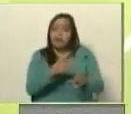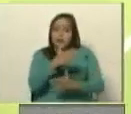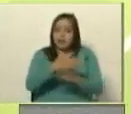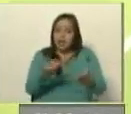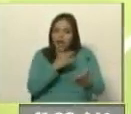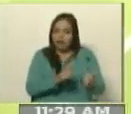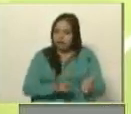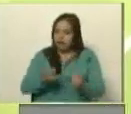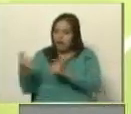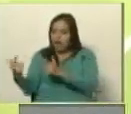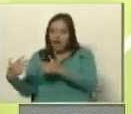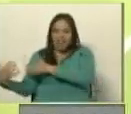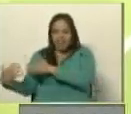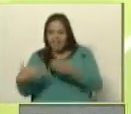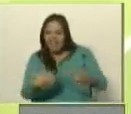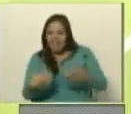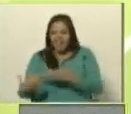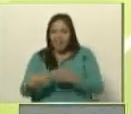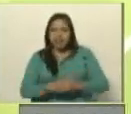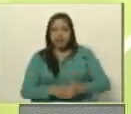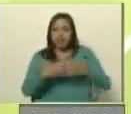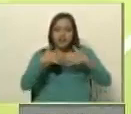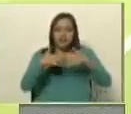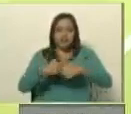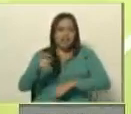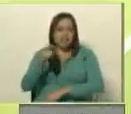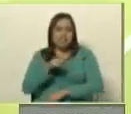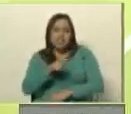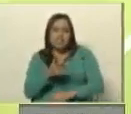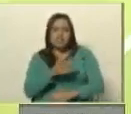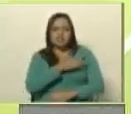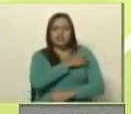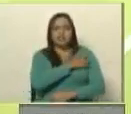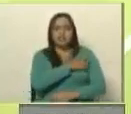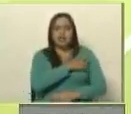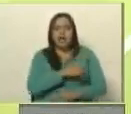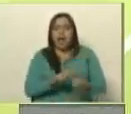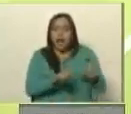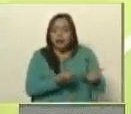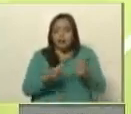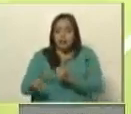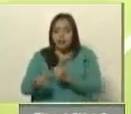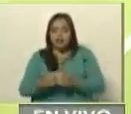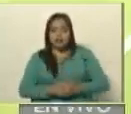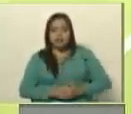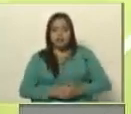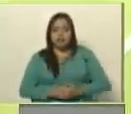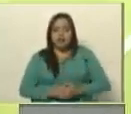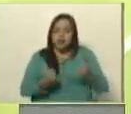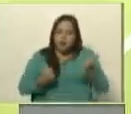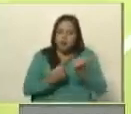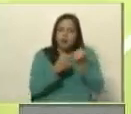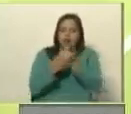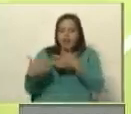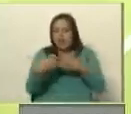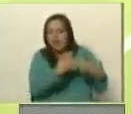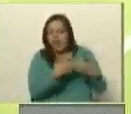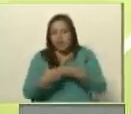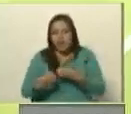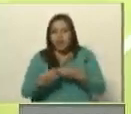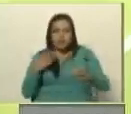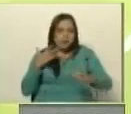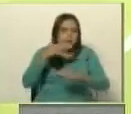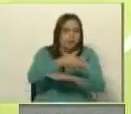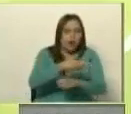al Pentágono, a esta fábrica que necesita de alguna manera activarse, esa maquinita de apoyar guerras, invasiones, y